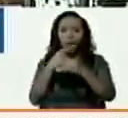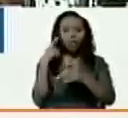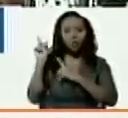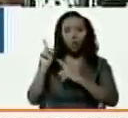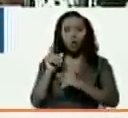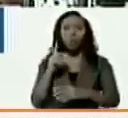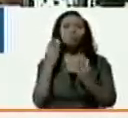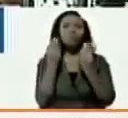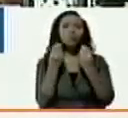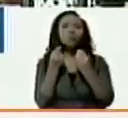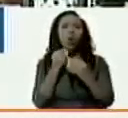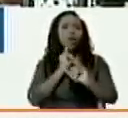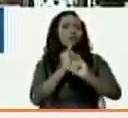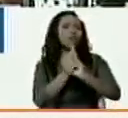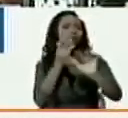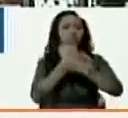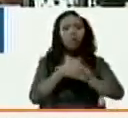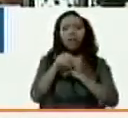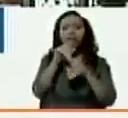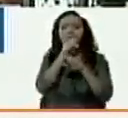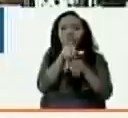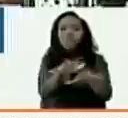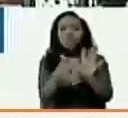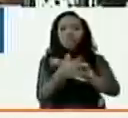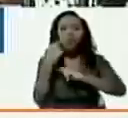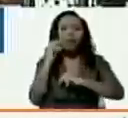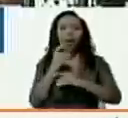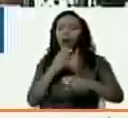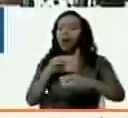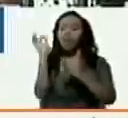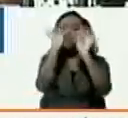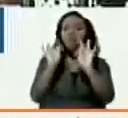sociales, muy de los grandes medios de comunicación, pero muy poco de pueblo.